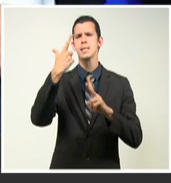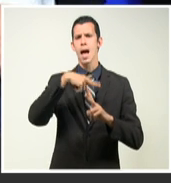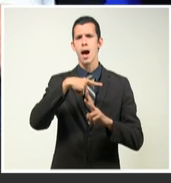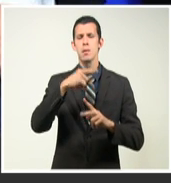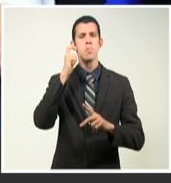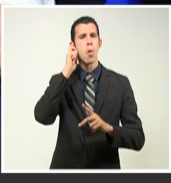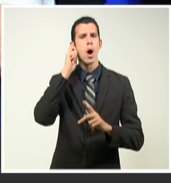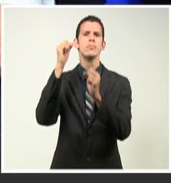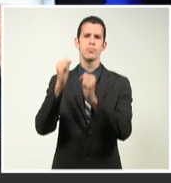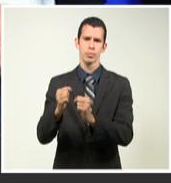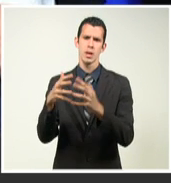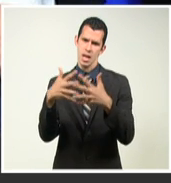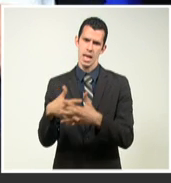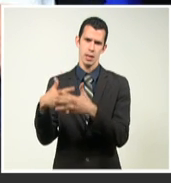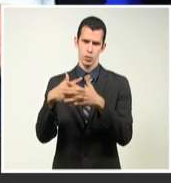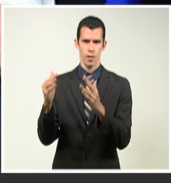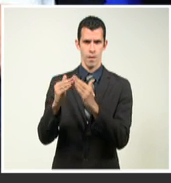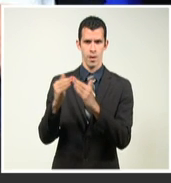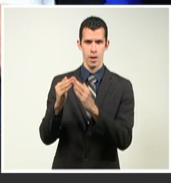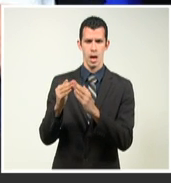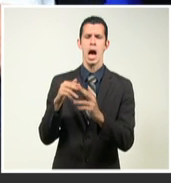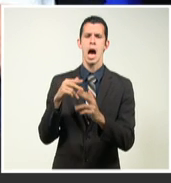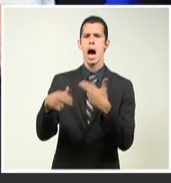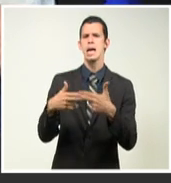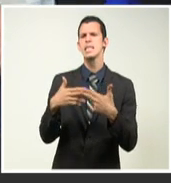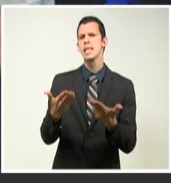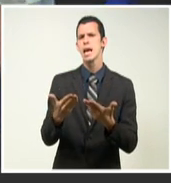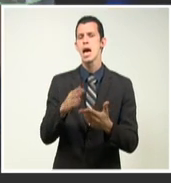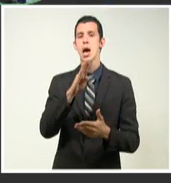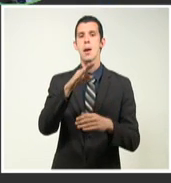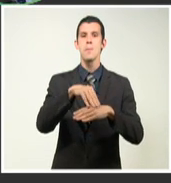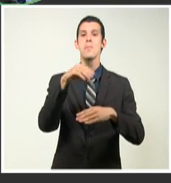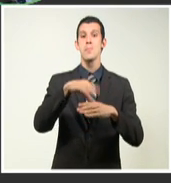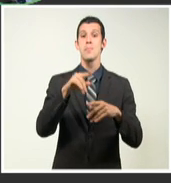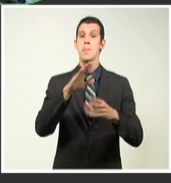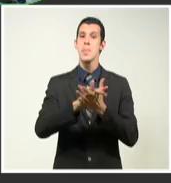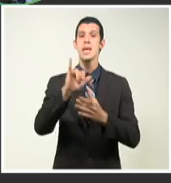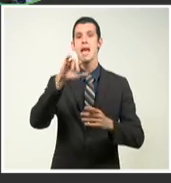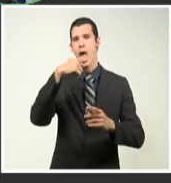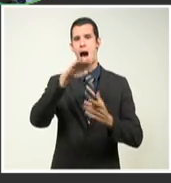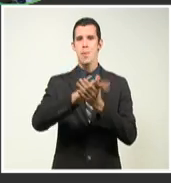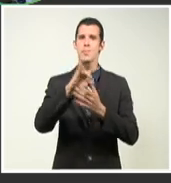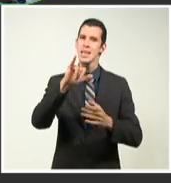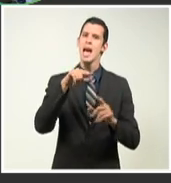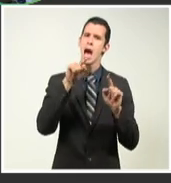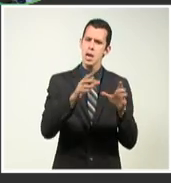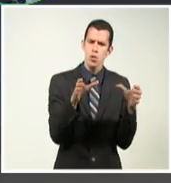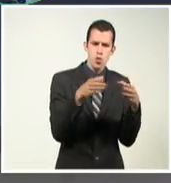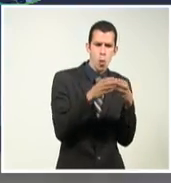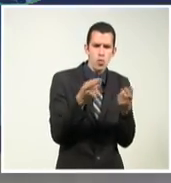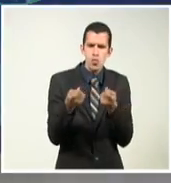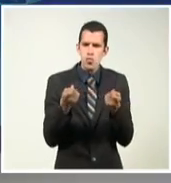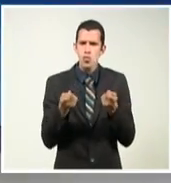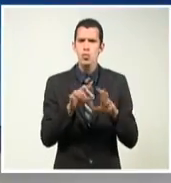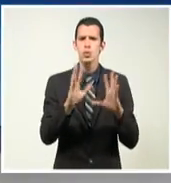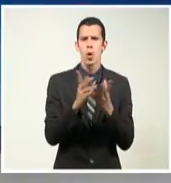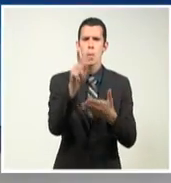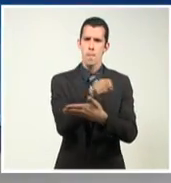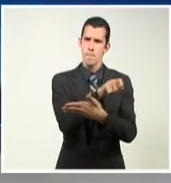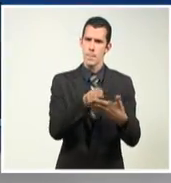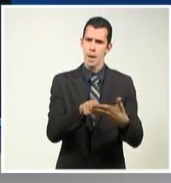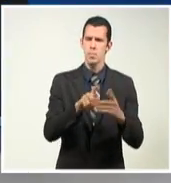sus acciones los intereses de la extrema derecha de Miami en relación a Cuba. Solo un ejemplo de cómo piensa y actúa. Miren, este tuit